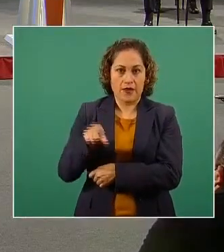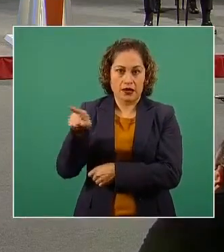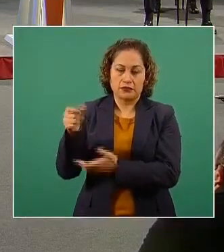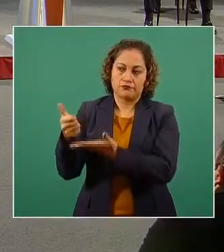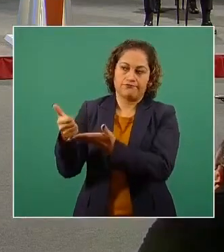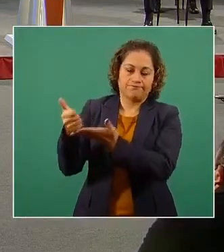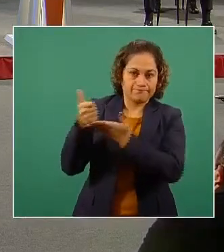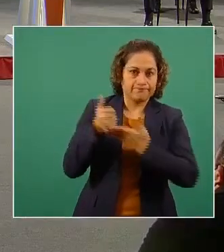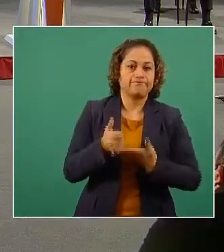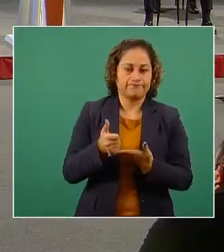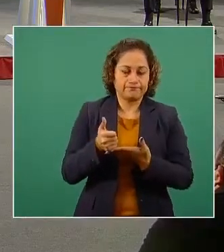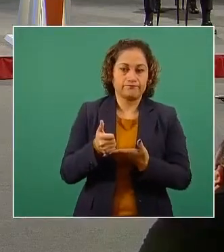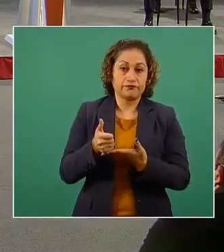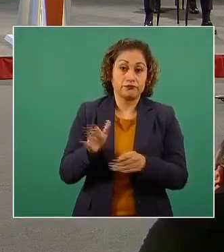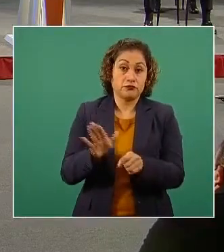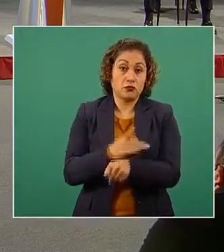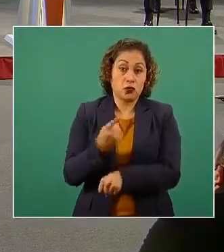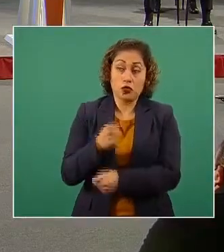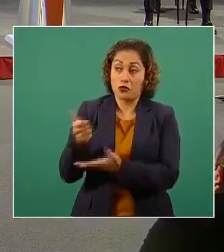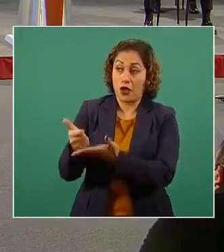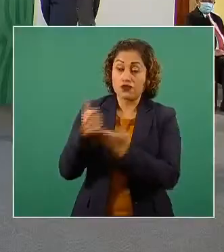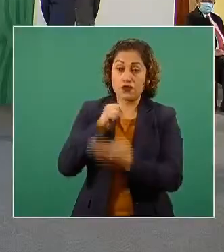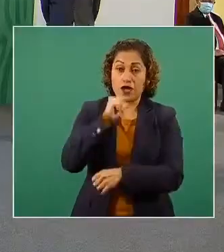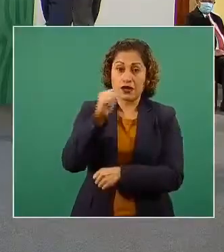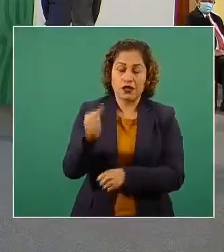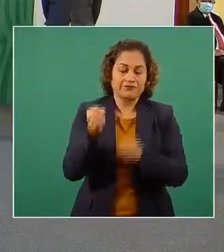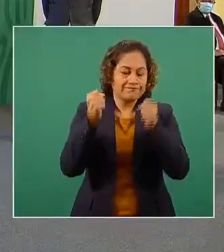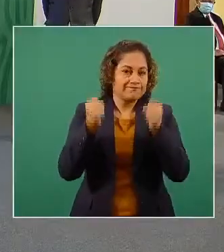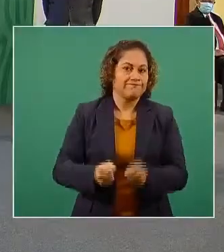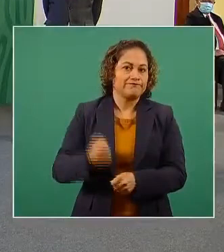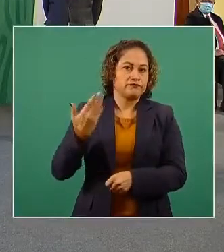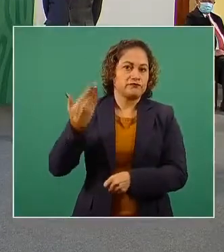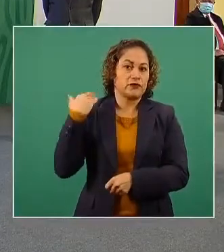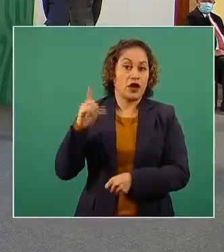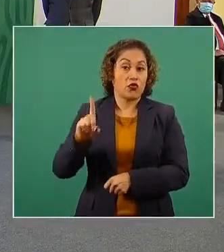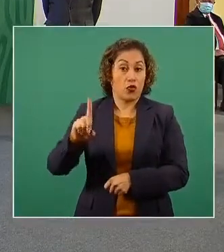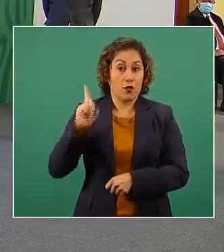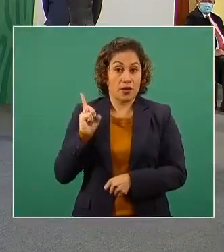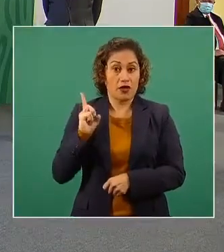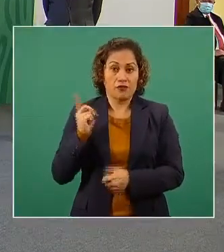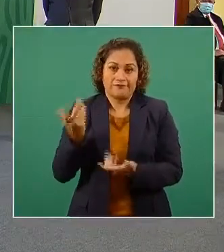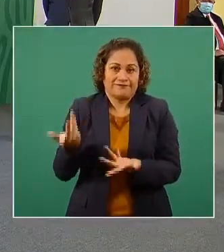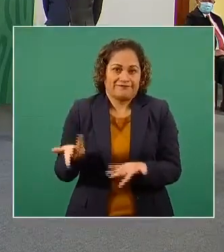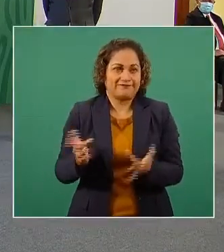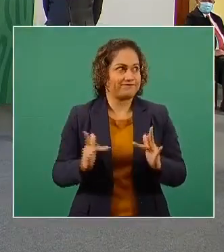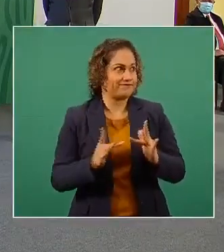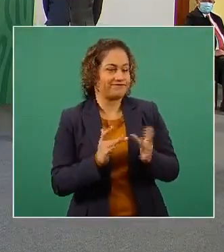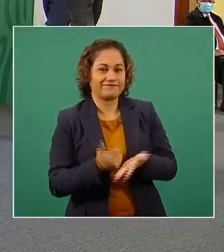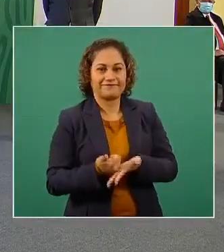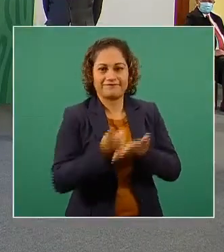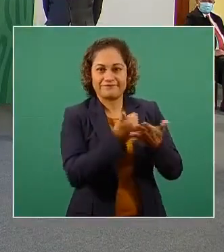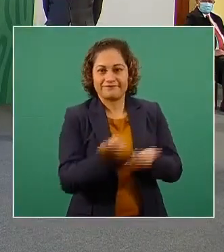domingo garantizado con otros combustibles, pues el almacenamiento para